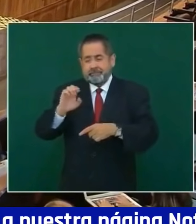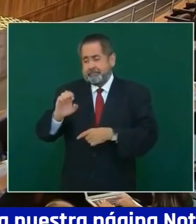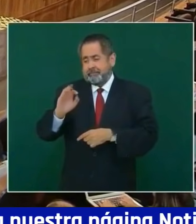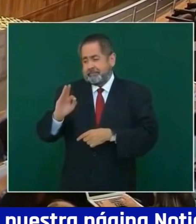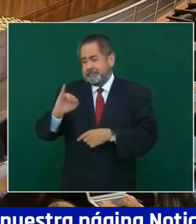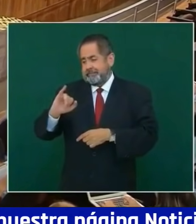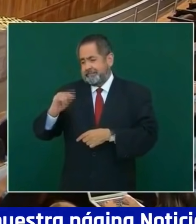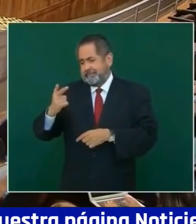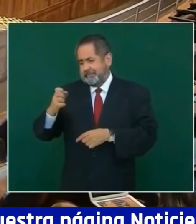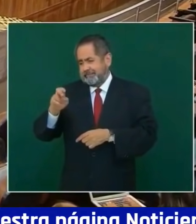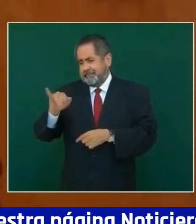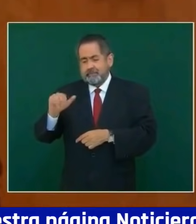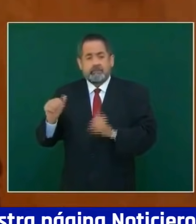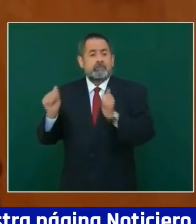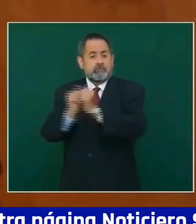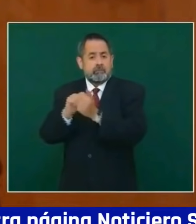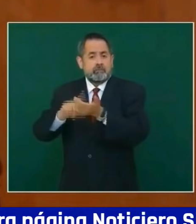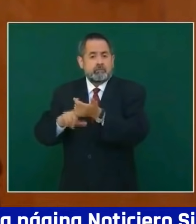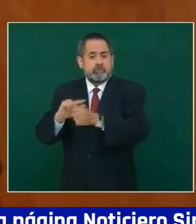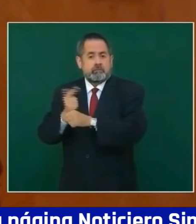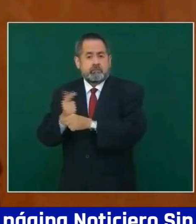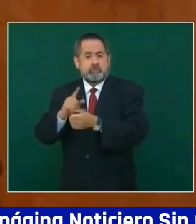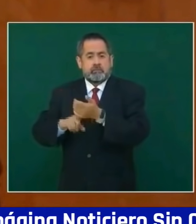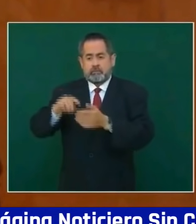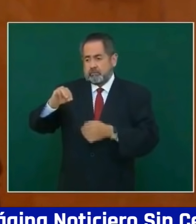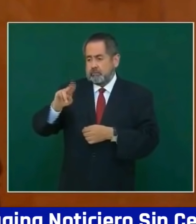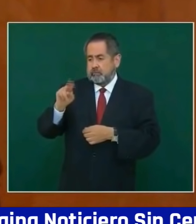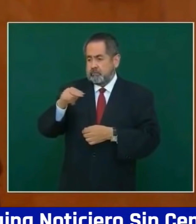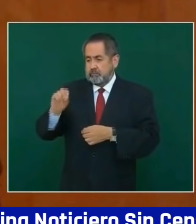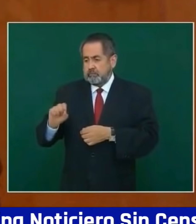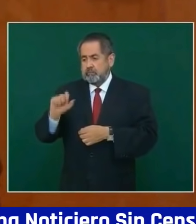con el licenciado Muñoz Ledo